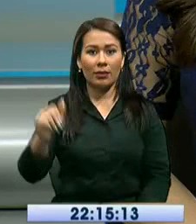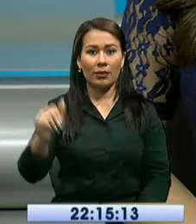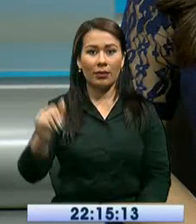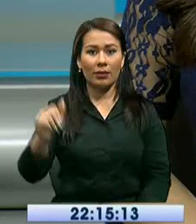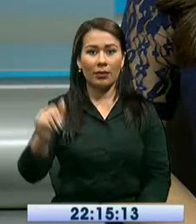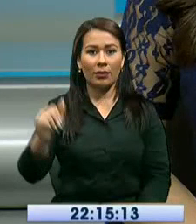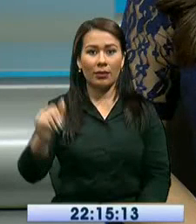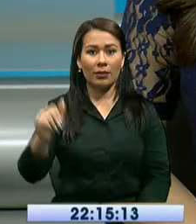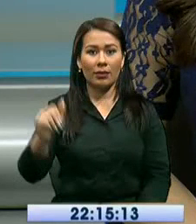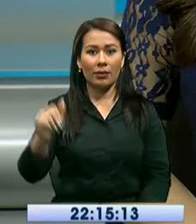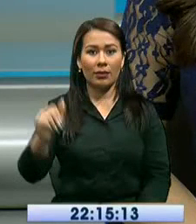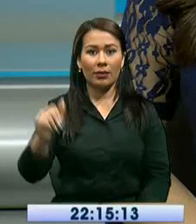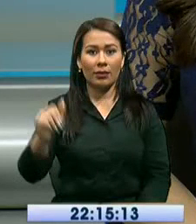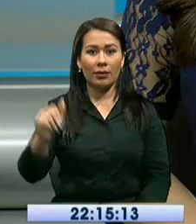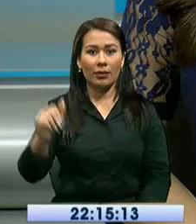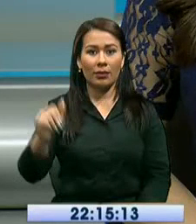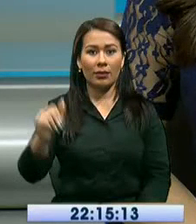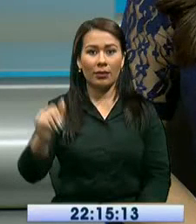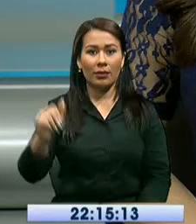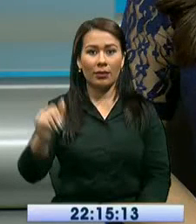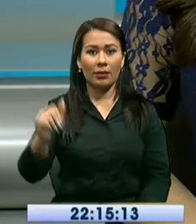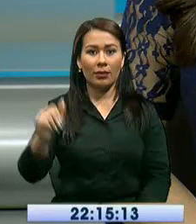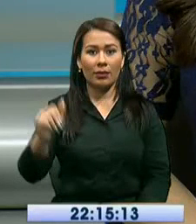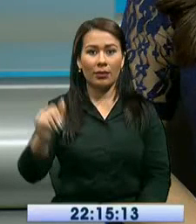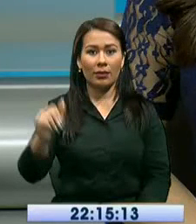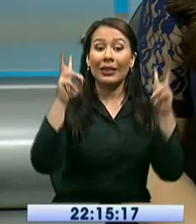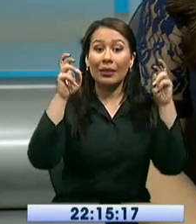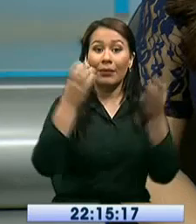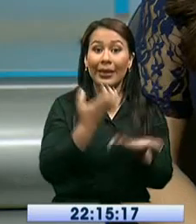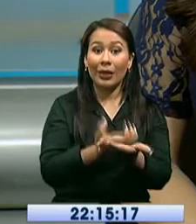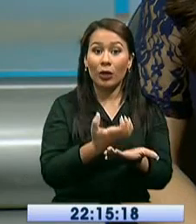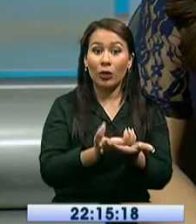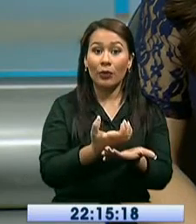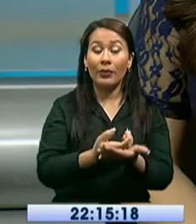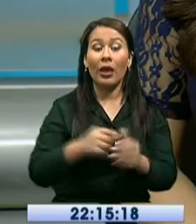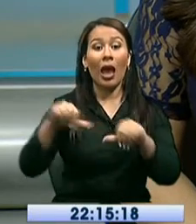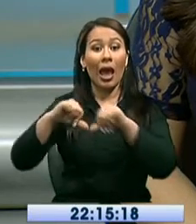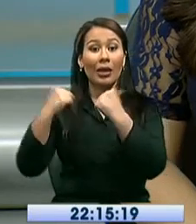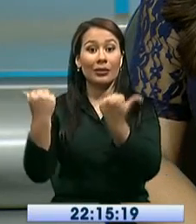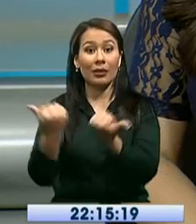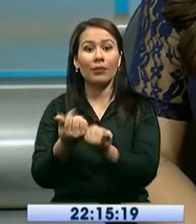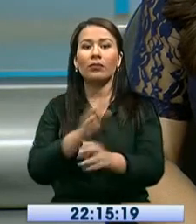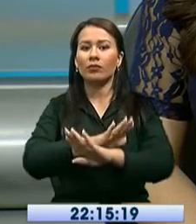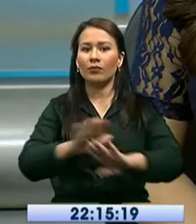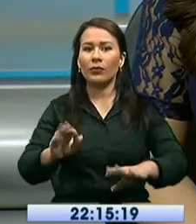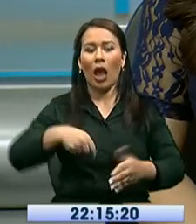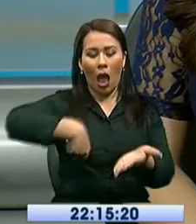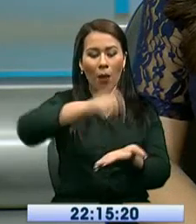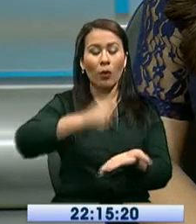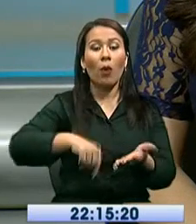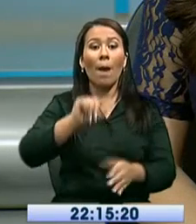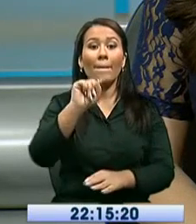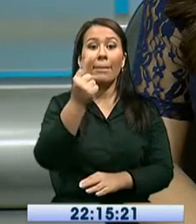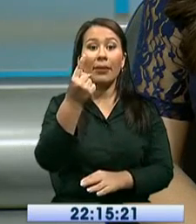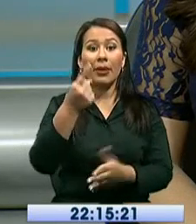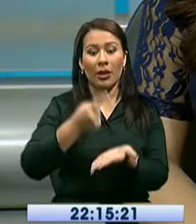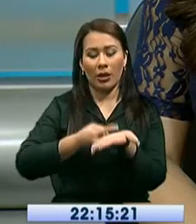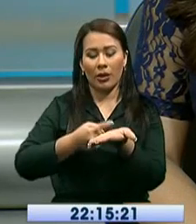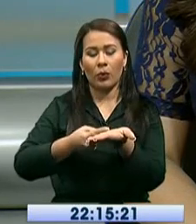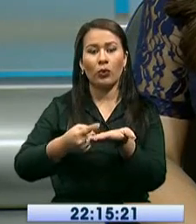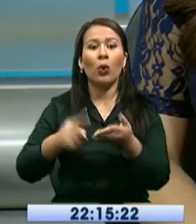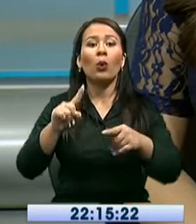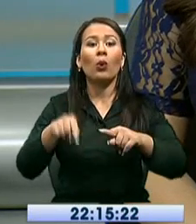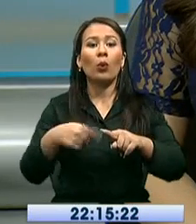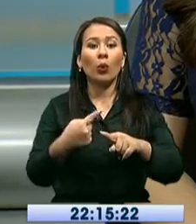ámbito nacional, la Comisión de Régimen Económico de la Asamblea aprobó el informe para primer debate de la reforma tributaria que impulsa el